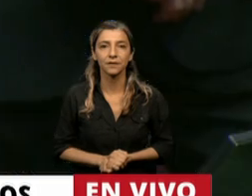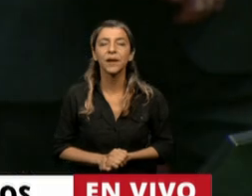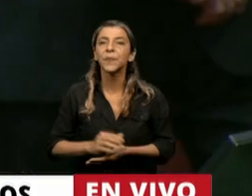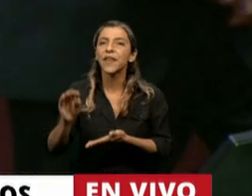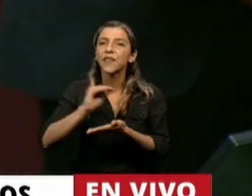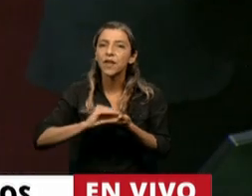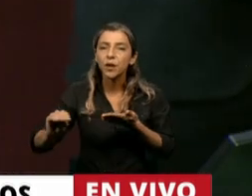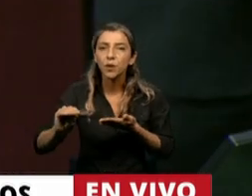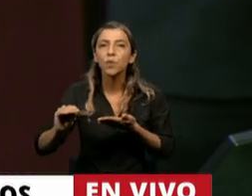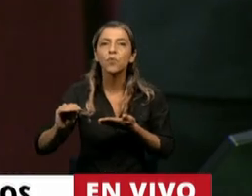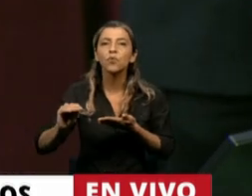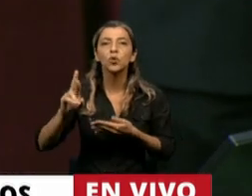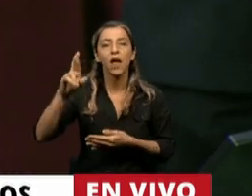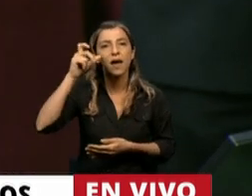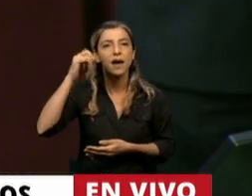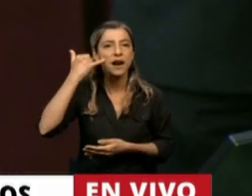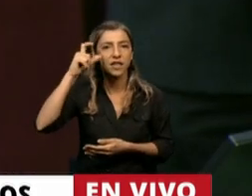diputada Roxana